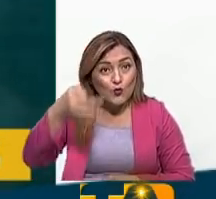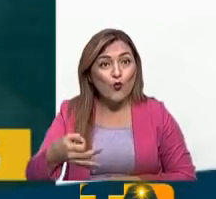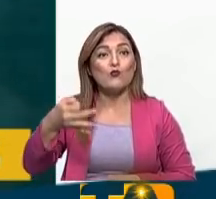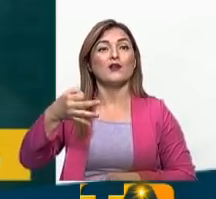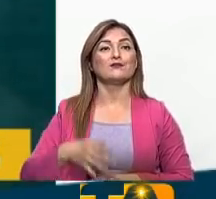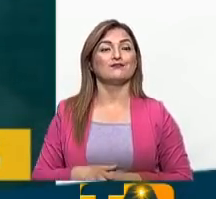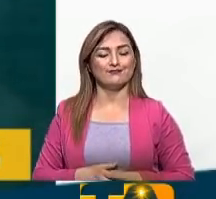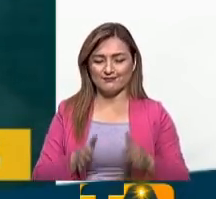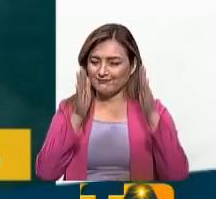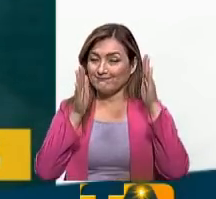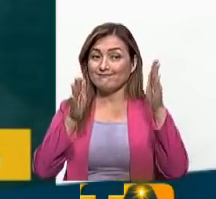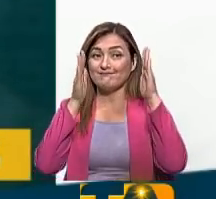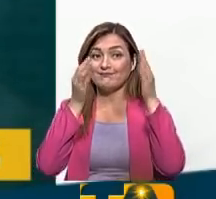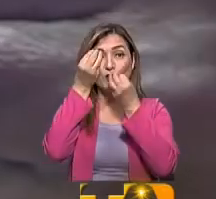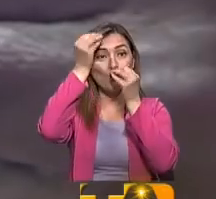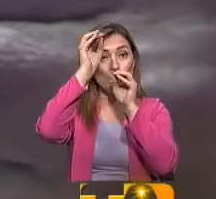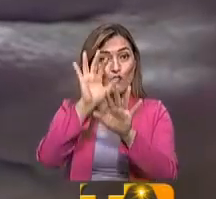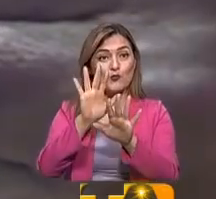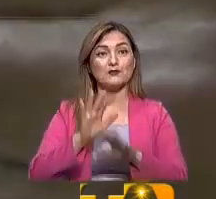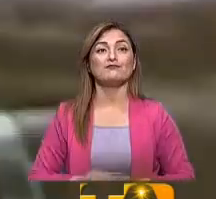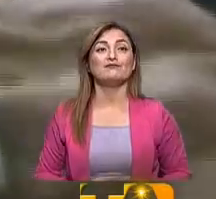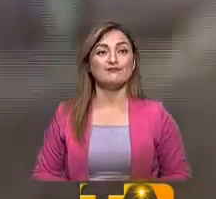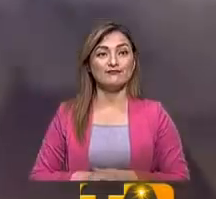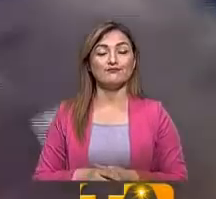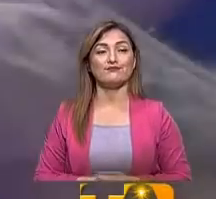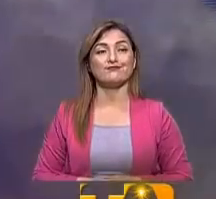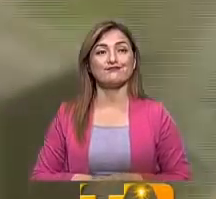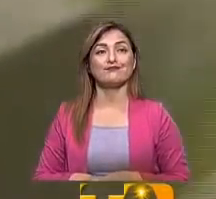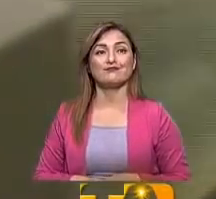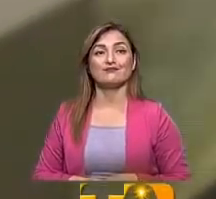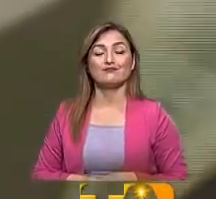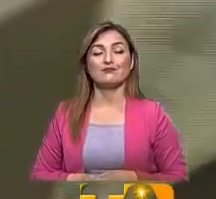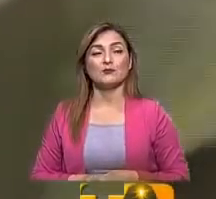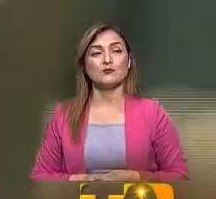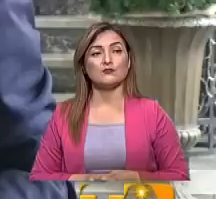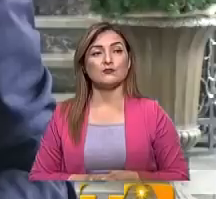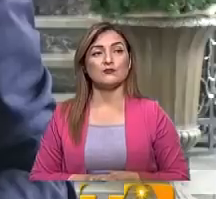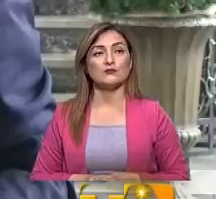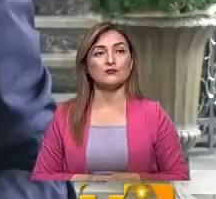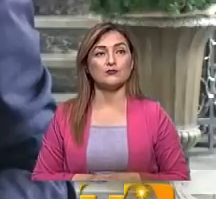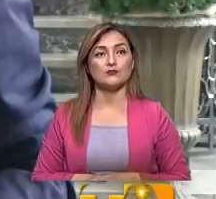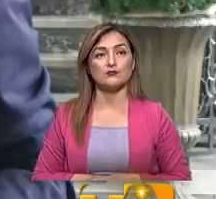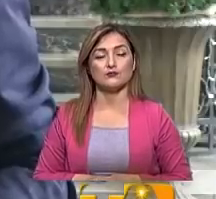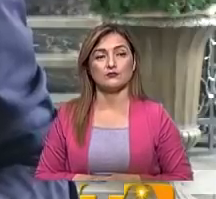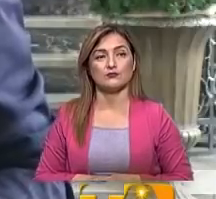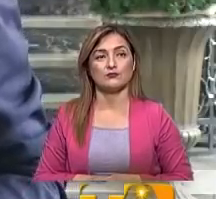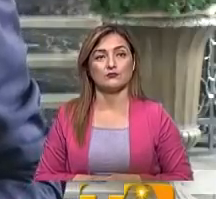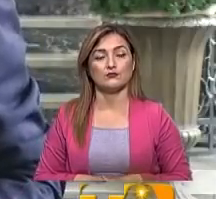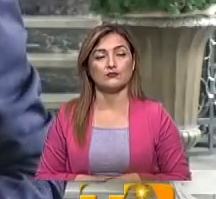cumplir. Estén pendientes de nuestro anuncio. En Guayaquil, Carlos Acoto, 24 horas.